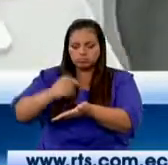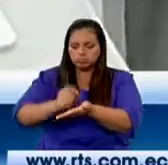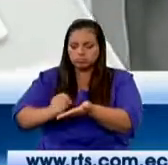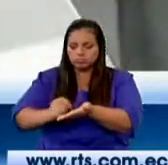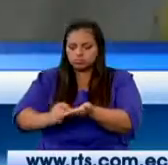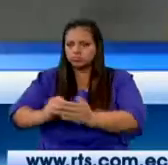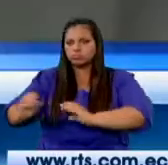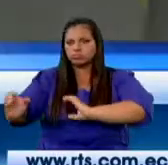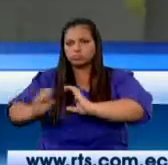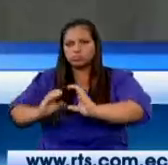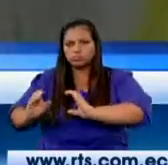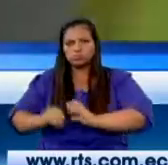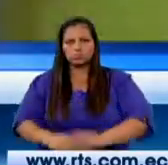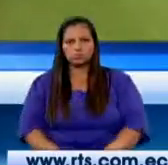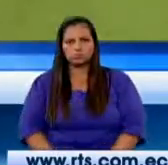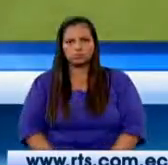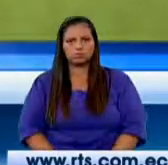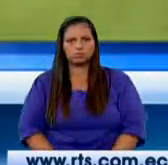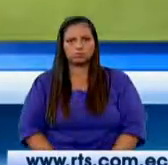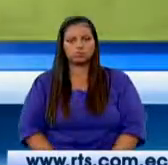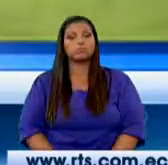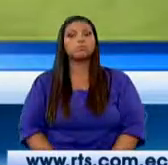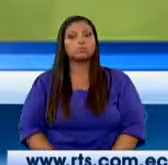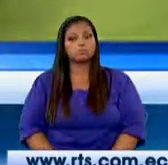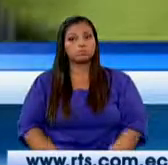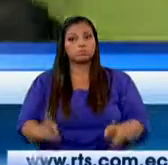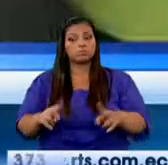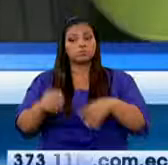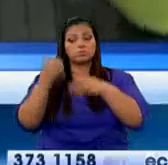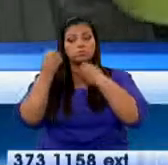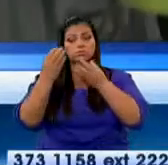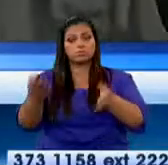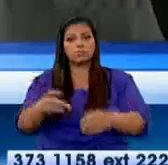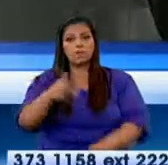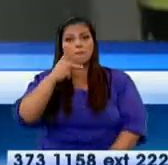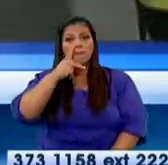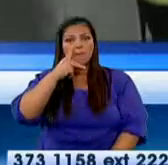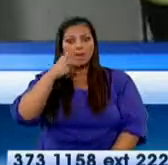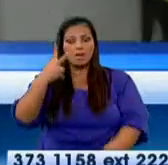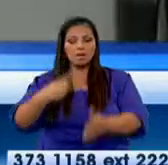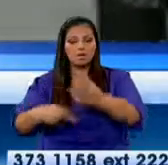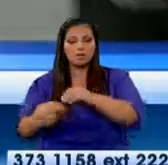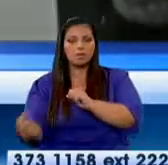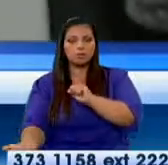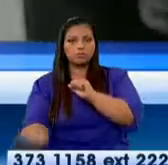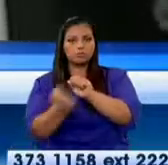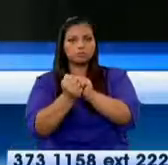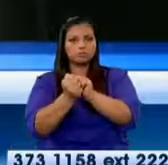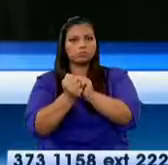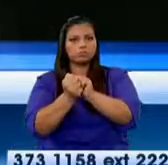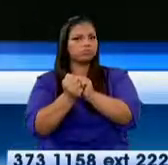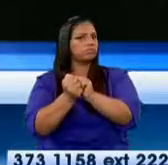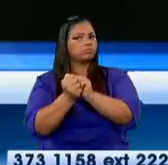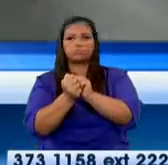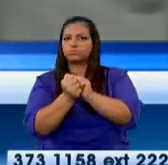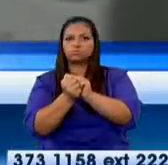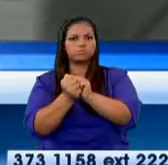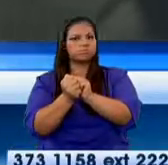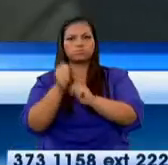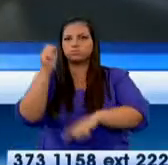padre o progenitor abandone el lugar en donde viven, ¿no? Entre otras, ¿no? Como una boleta de